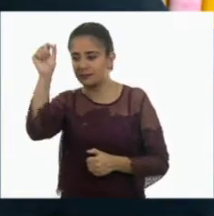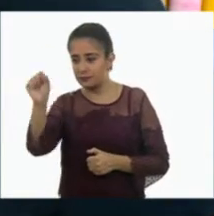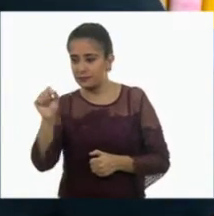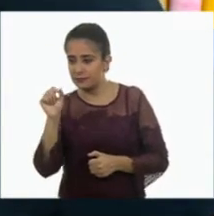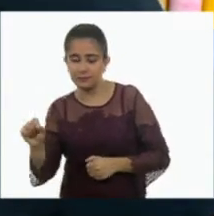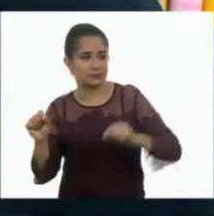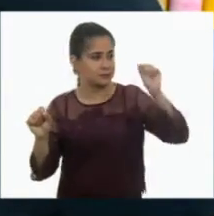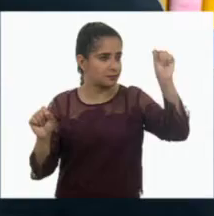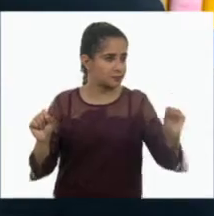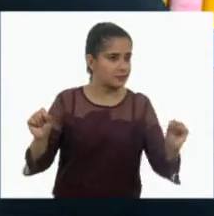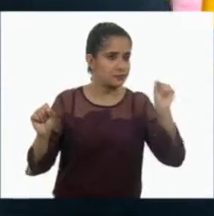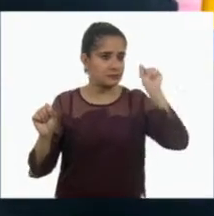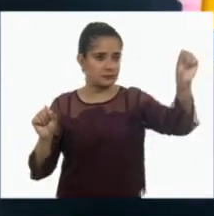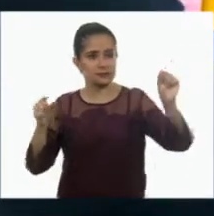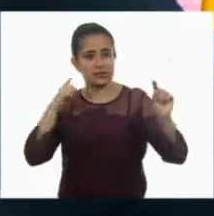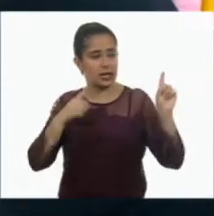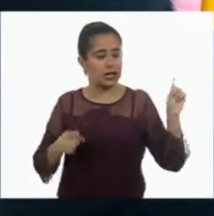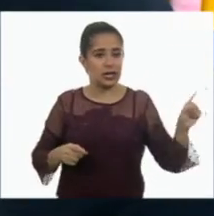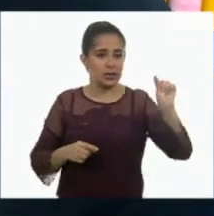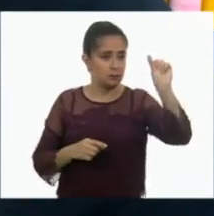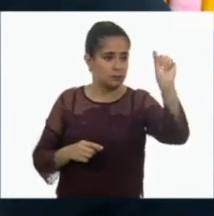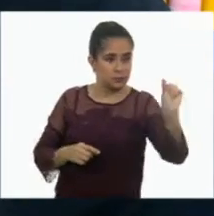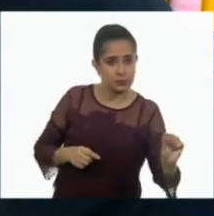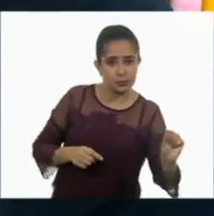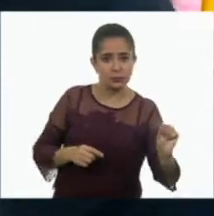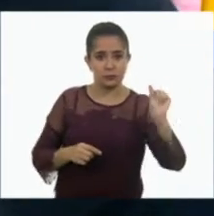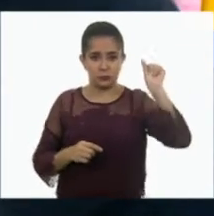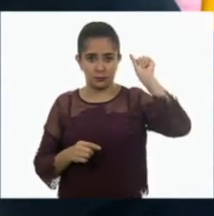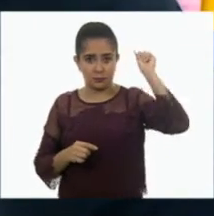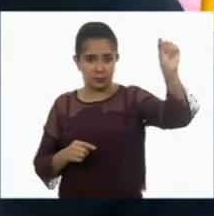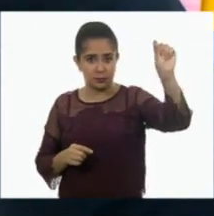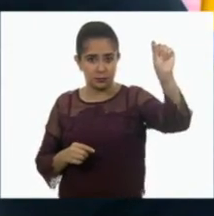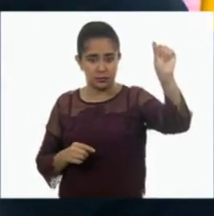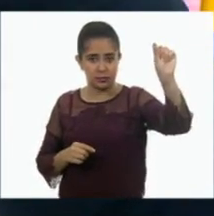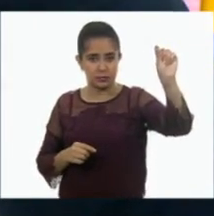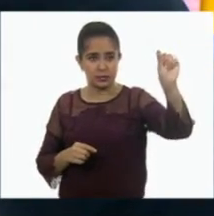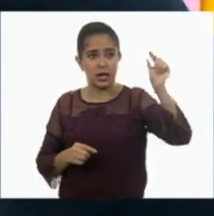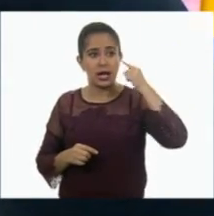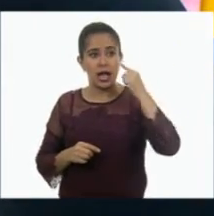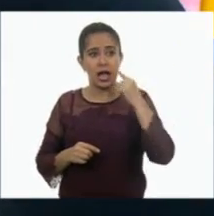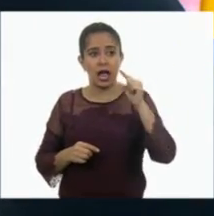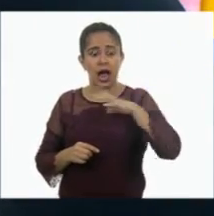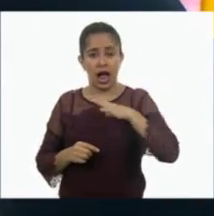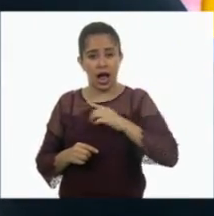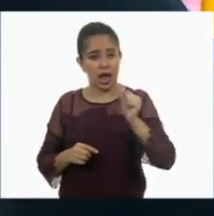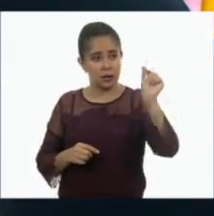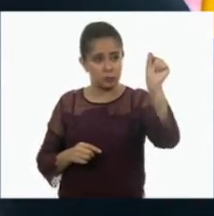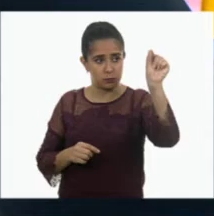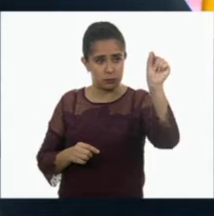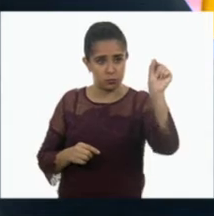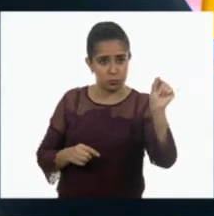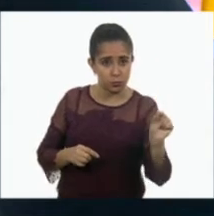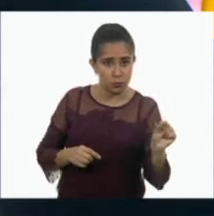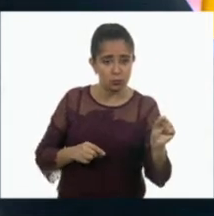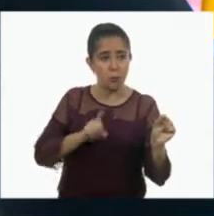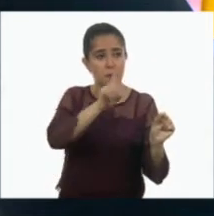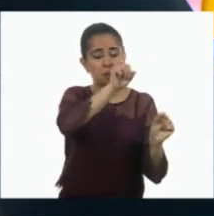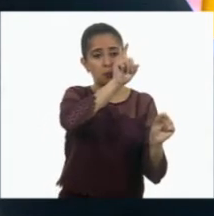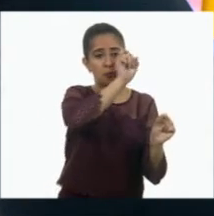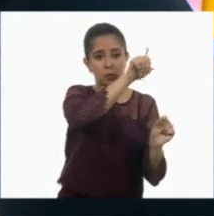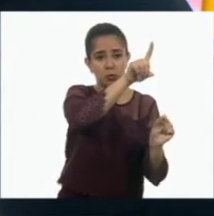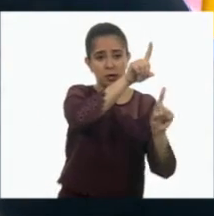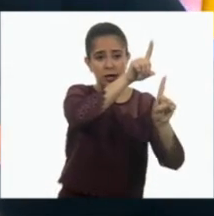el signo de admiración, el primero, vean que tiene una característica peculiar. Es la línea y el puntito hacia